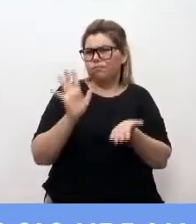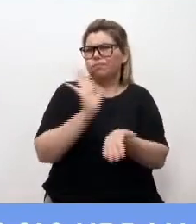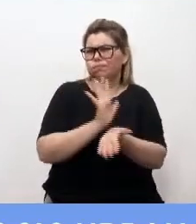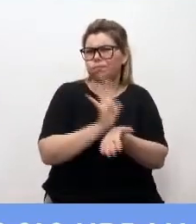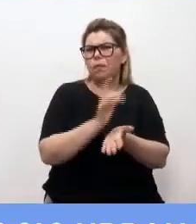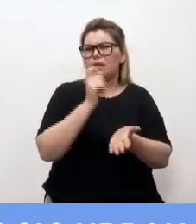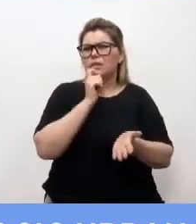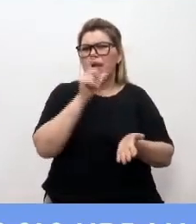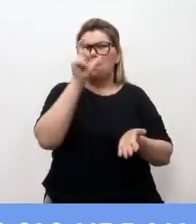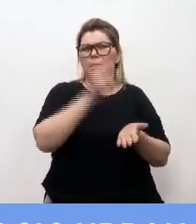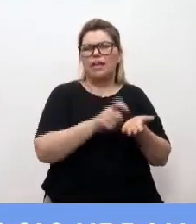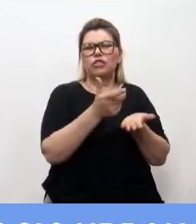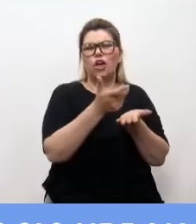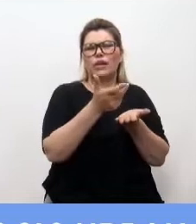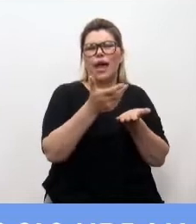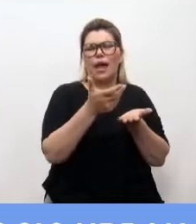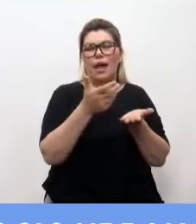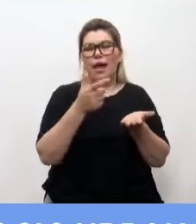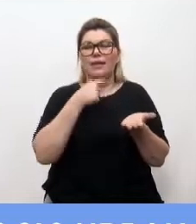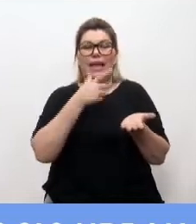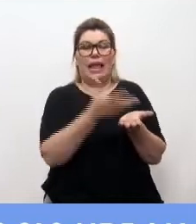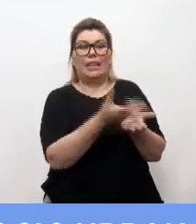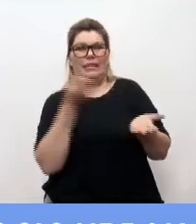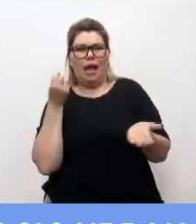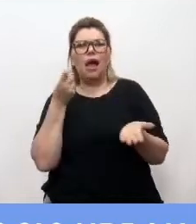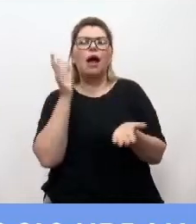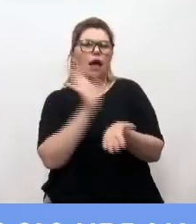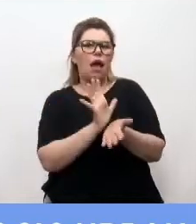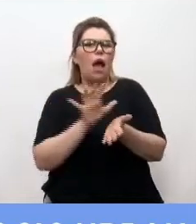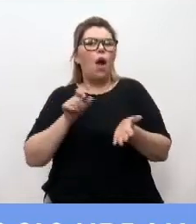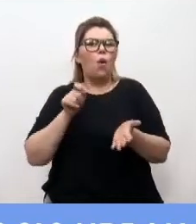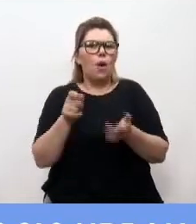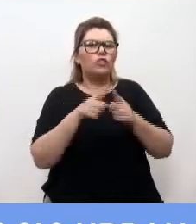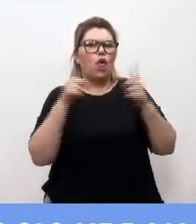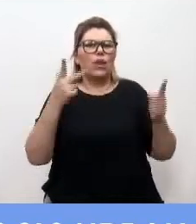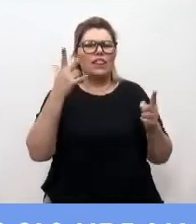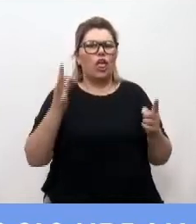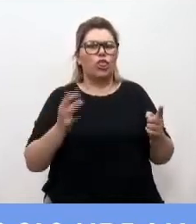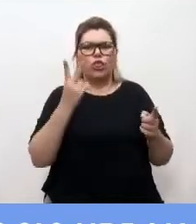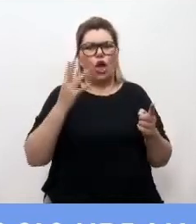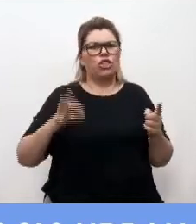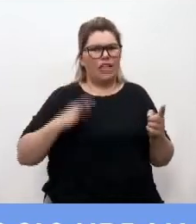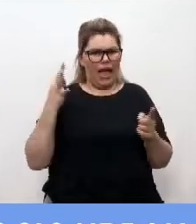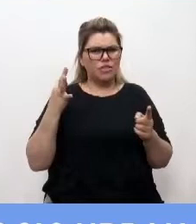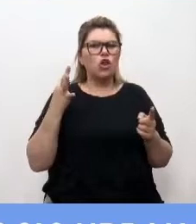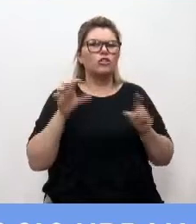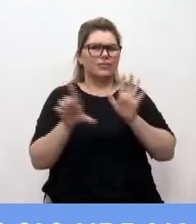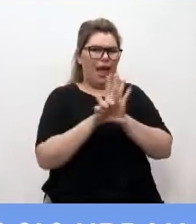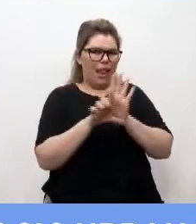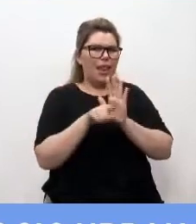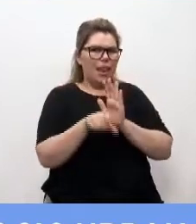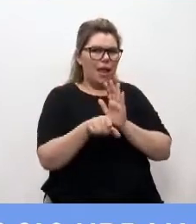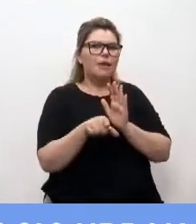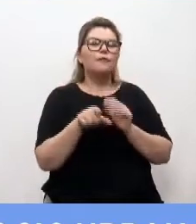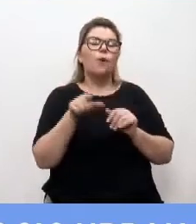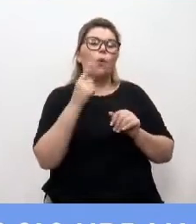el expropiante no promueve el juicio dentro de los 2 años de vigencia de la ley que le autorice cuando se trata de llevar a cabo sobre un